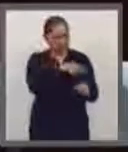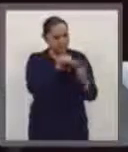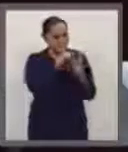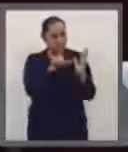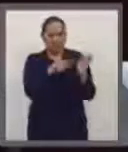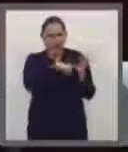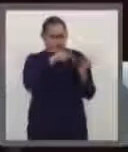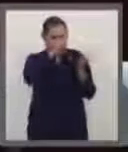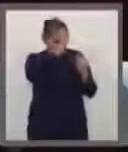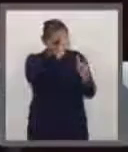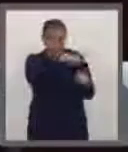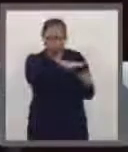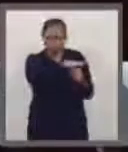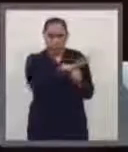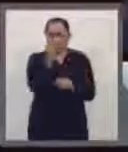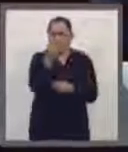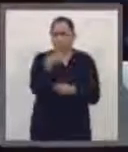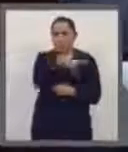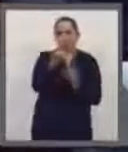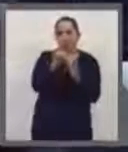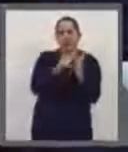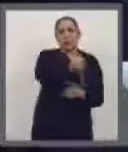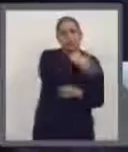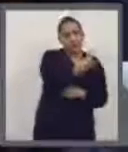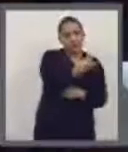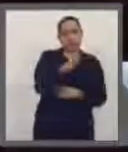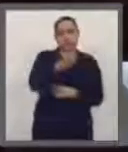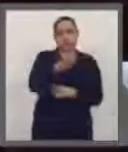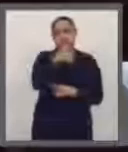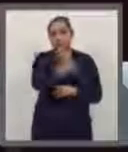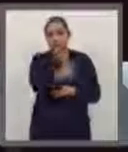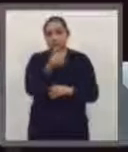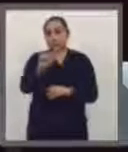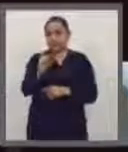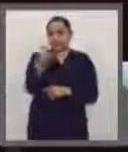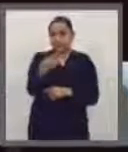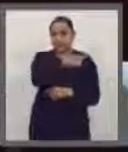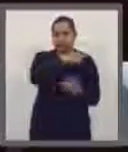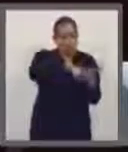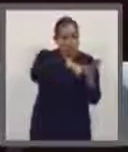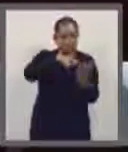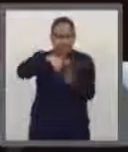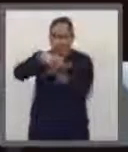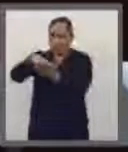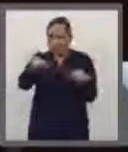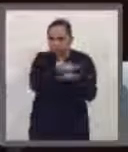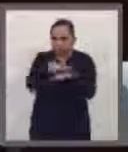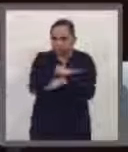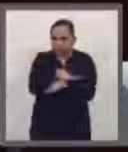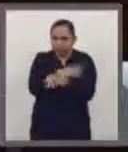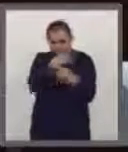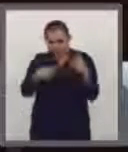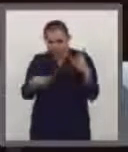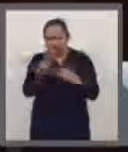artículos a los que me referí, el 14, el 56 y el 63. La SEP tiene la facultad, es